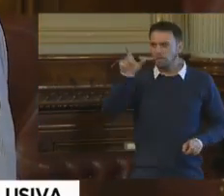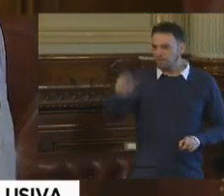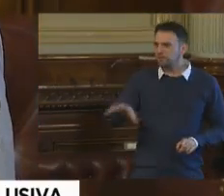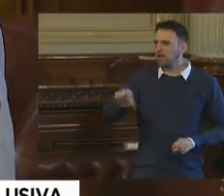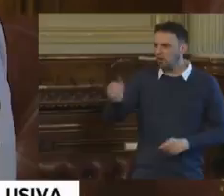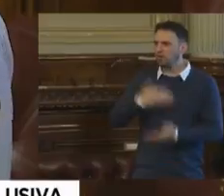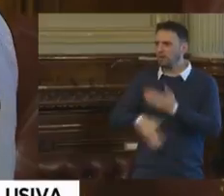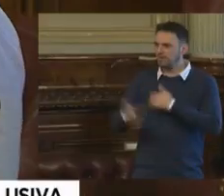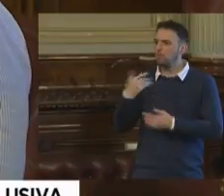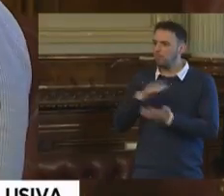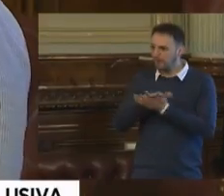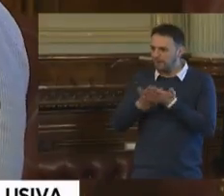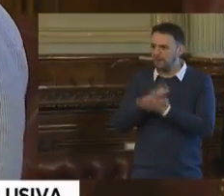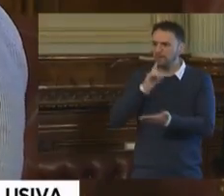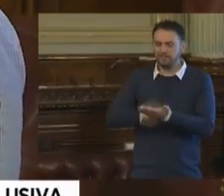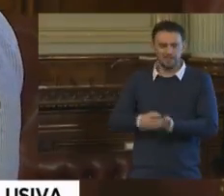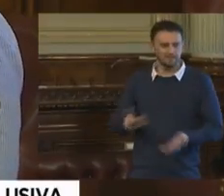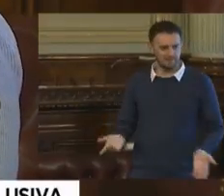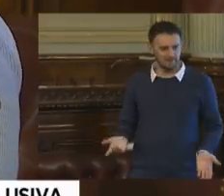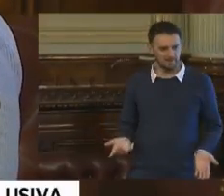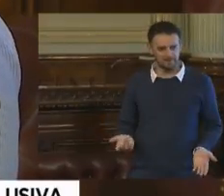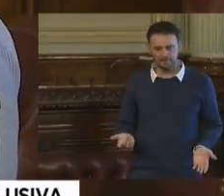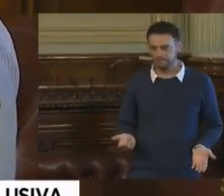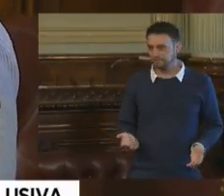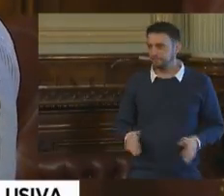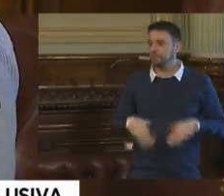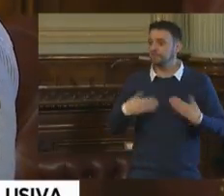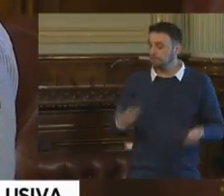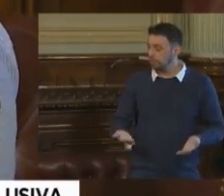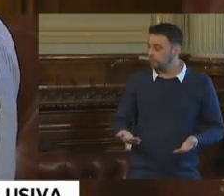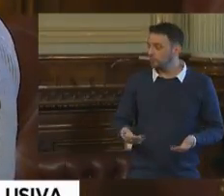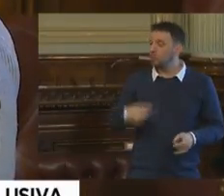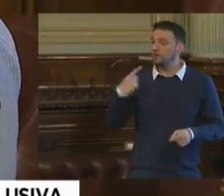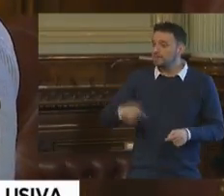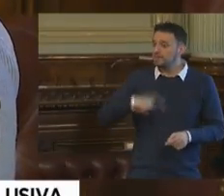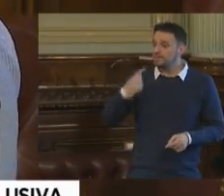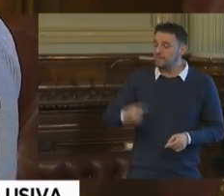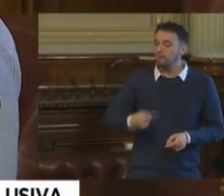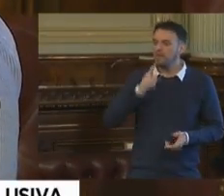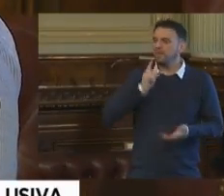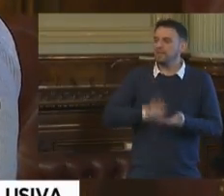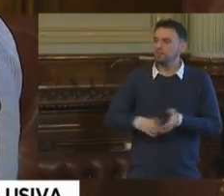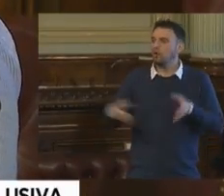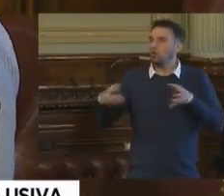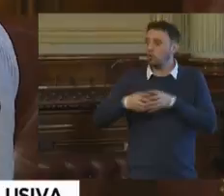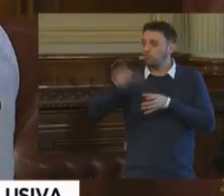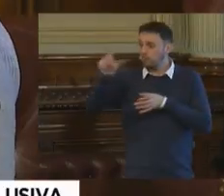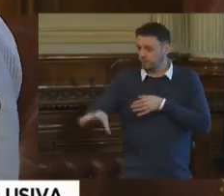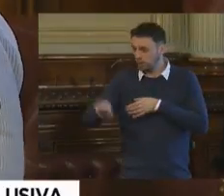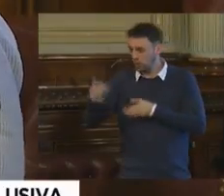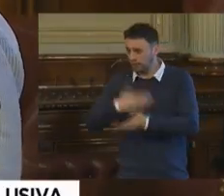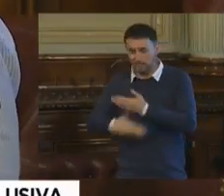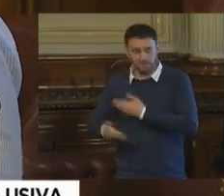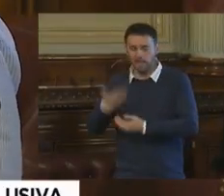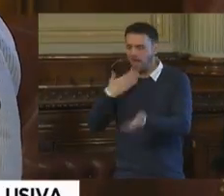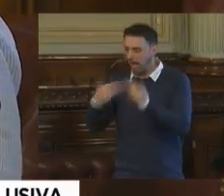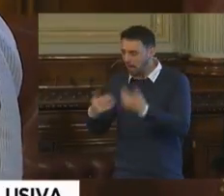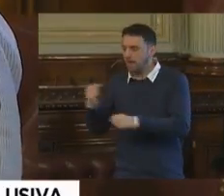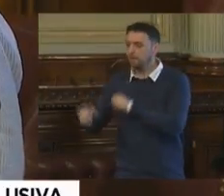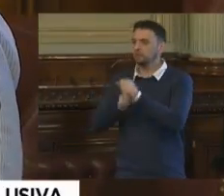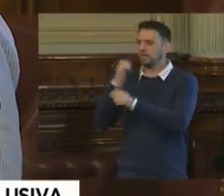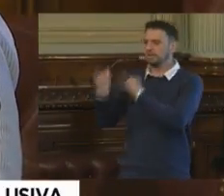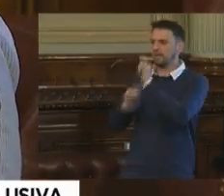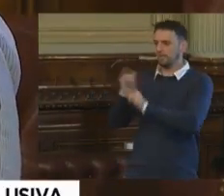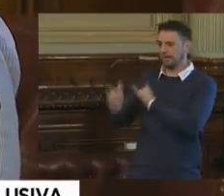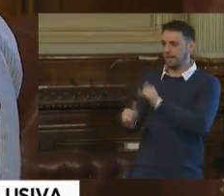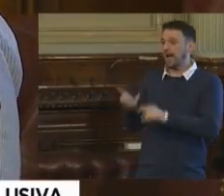pero digamos no estaba siendo escuchado la idea es que las tomas de decisiones siempre se dan en conjunto con las personas discapacidad con la participación